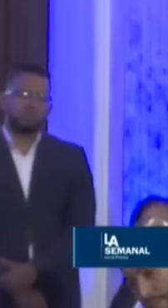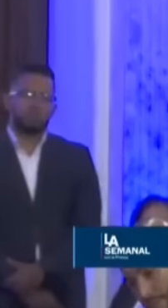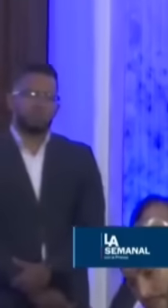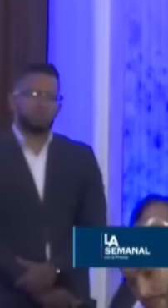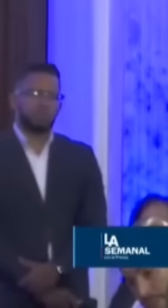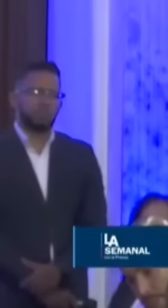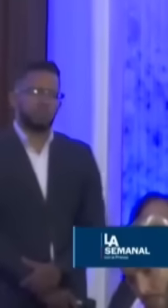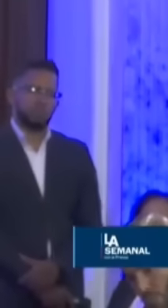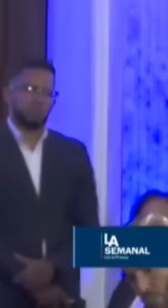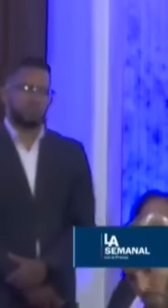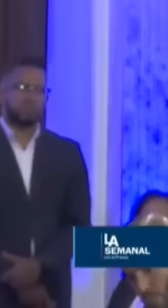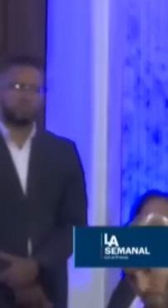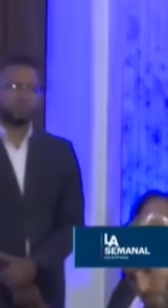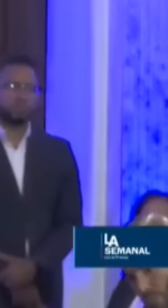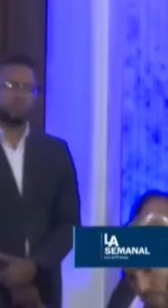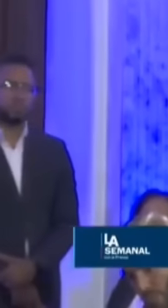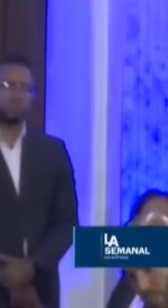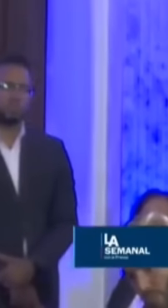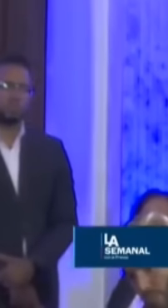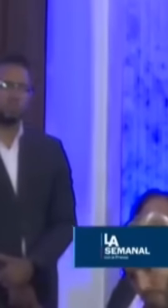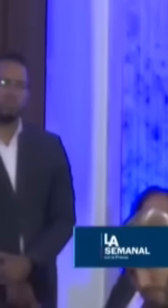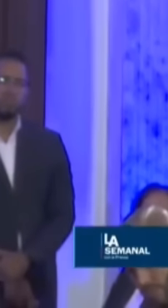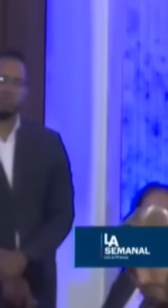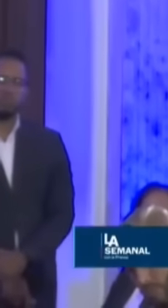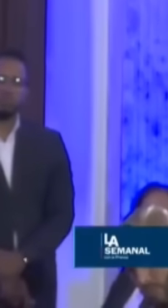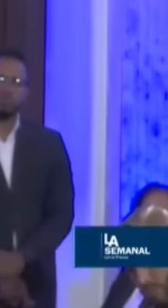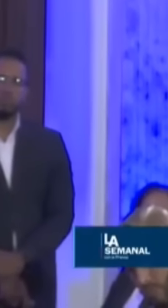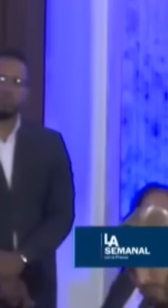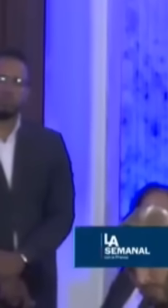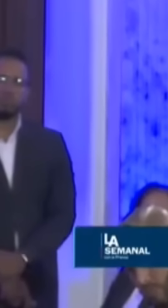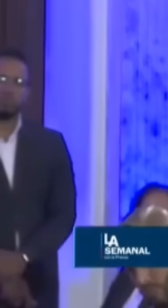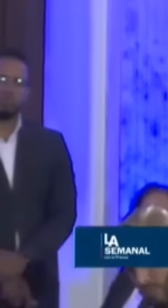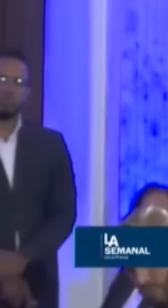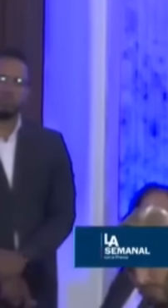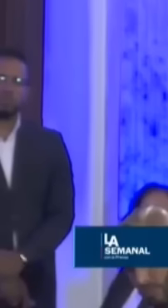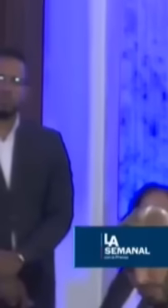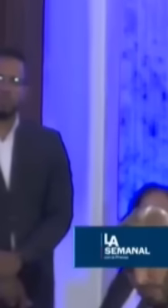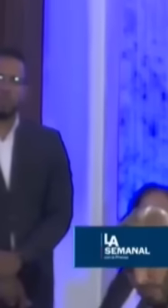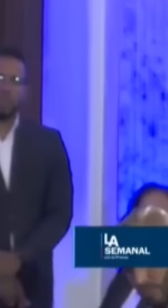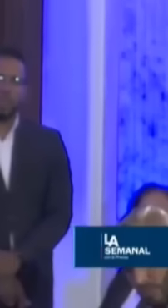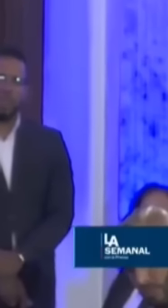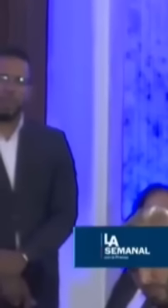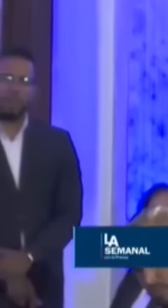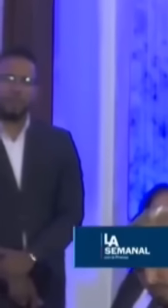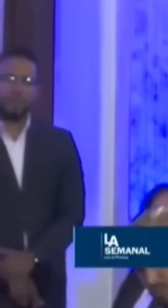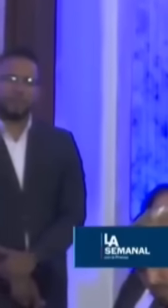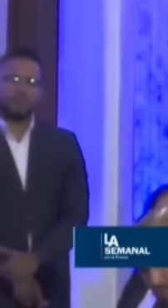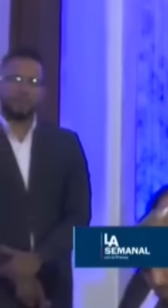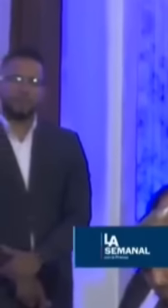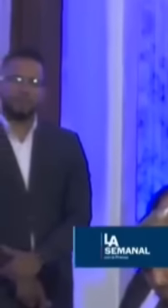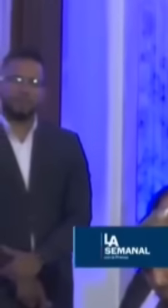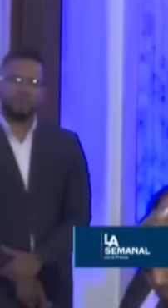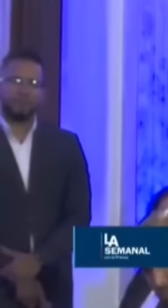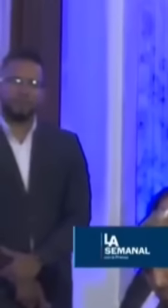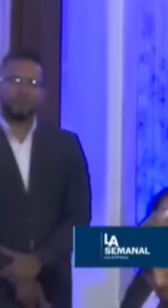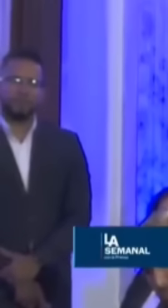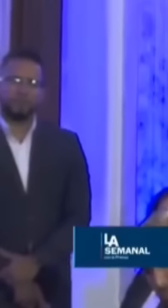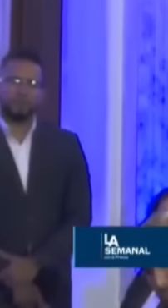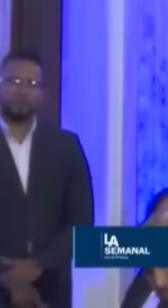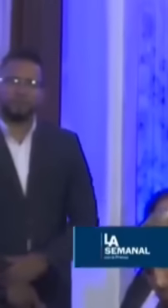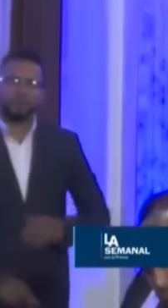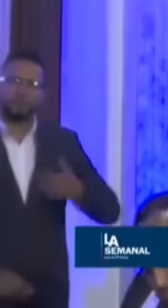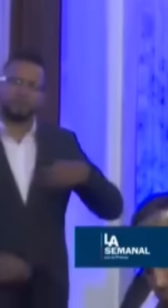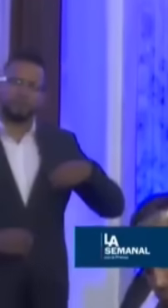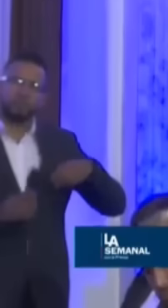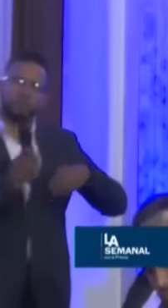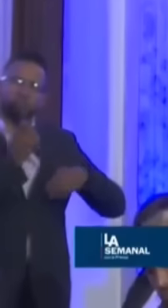De repente uno ve a un Haití, a un primer ministro forzado por las circunstancias, unido a sus adversarios.